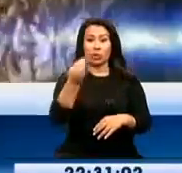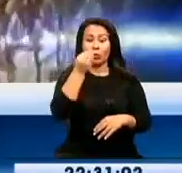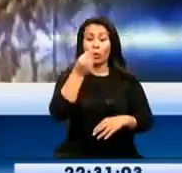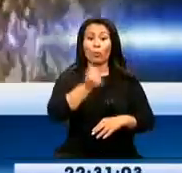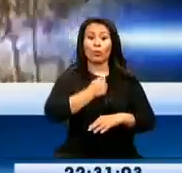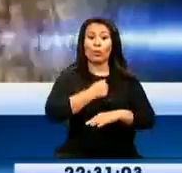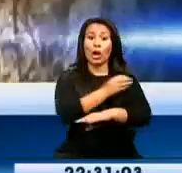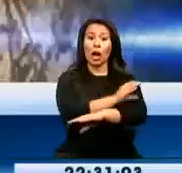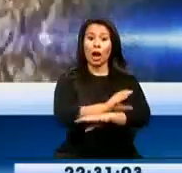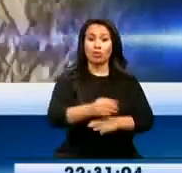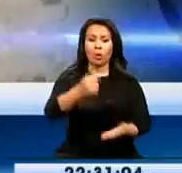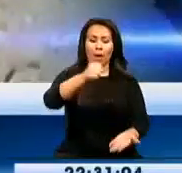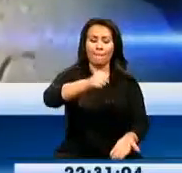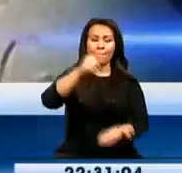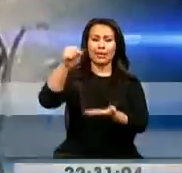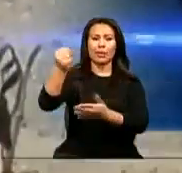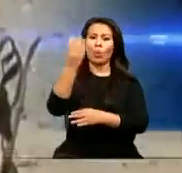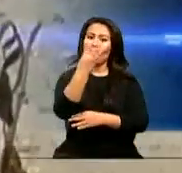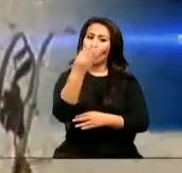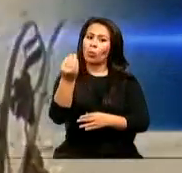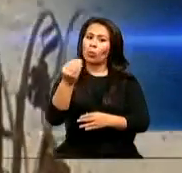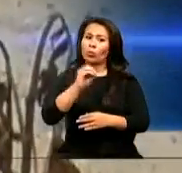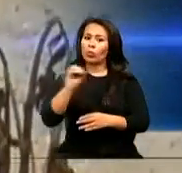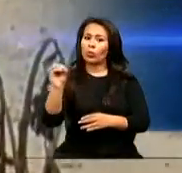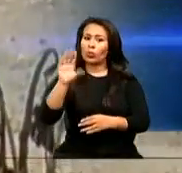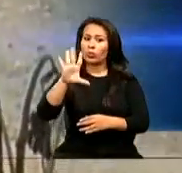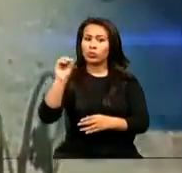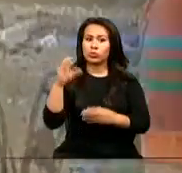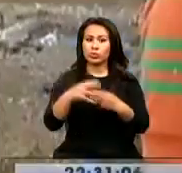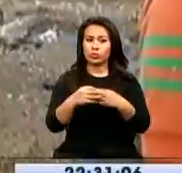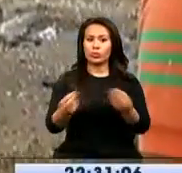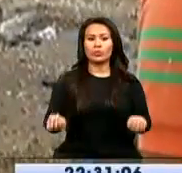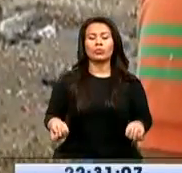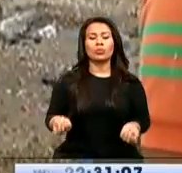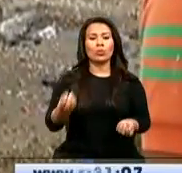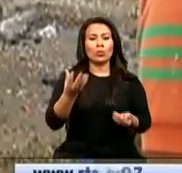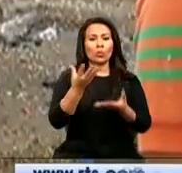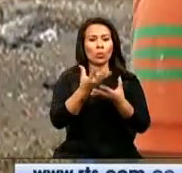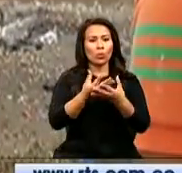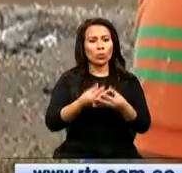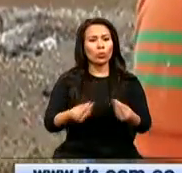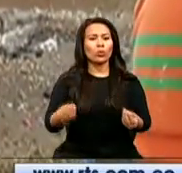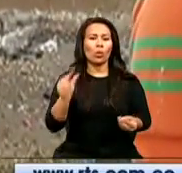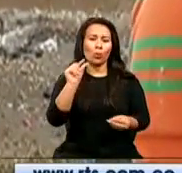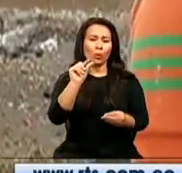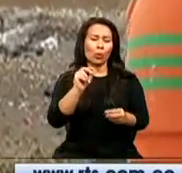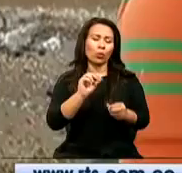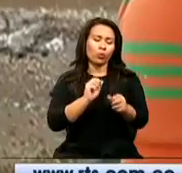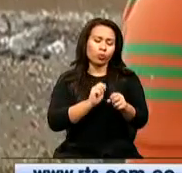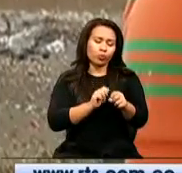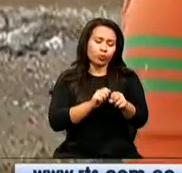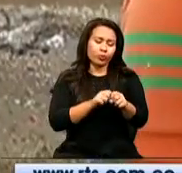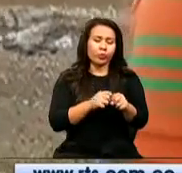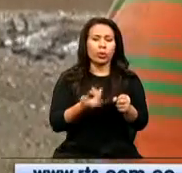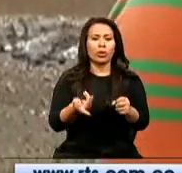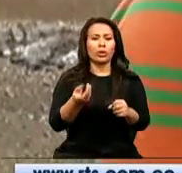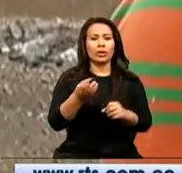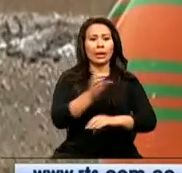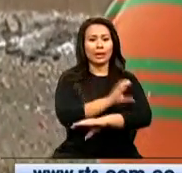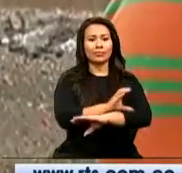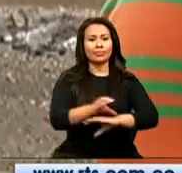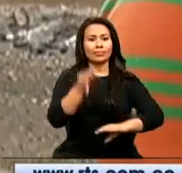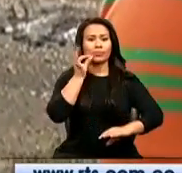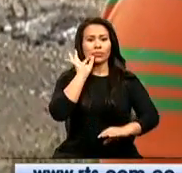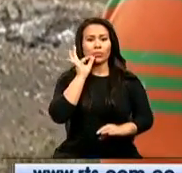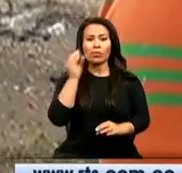el peso, pueden costar entre 40 y $50. La carne es más, un poquito más dura que el otro, porque la de granja es más suave. El criollo es